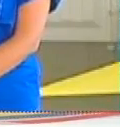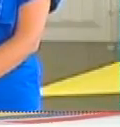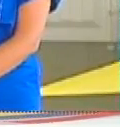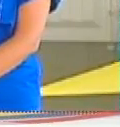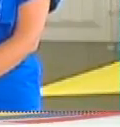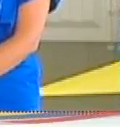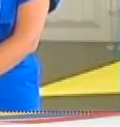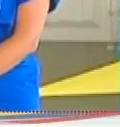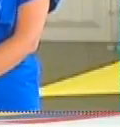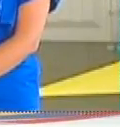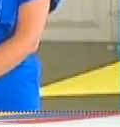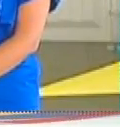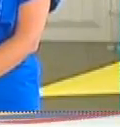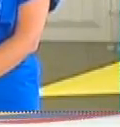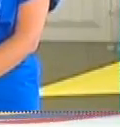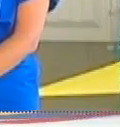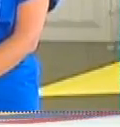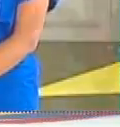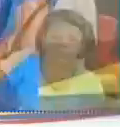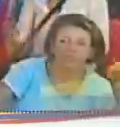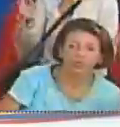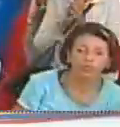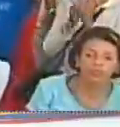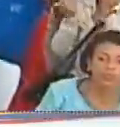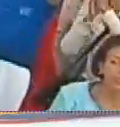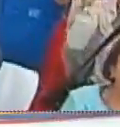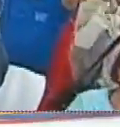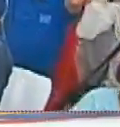profundamente con la revolución bolivariana. Así es.